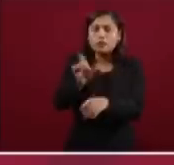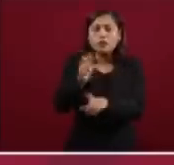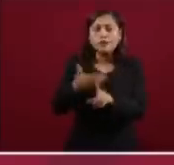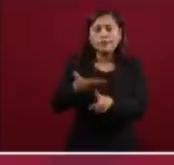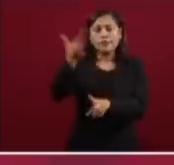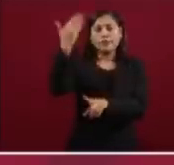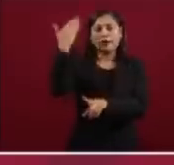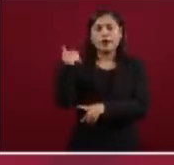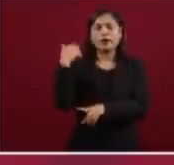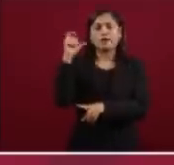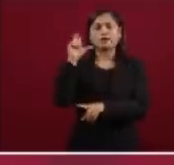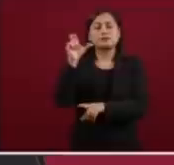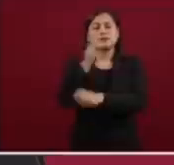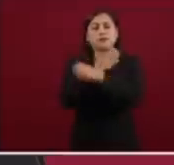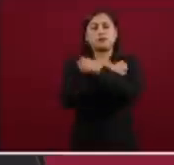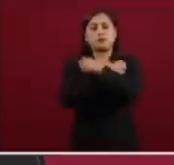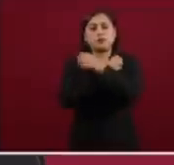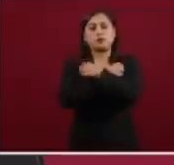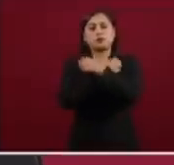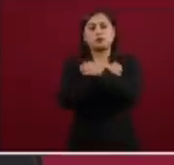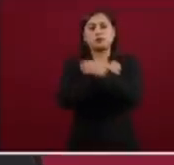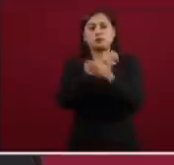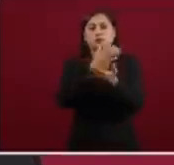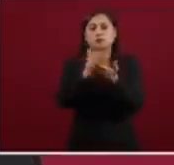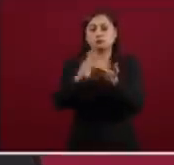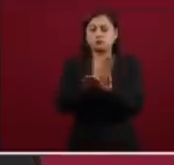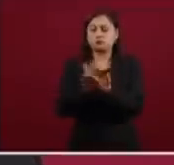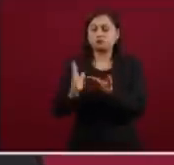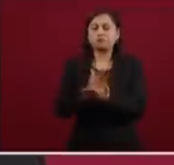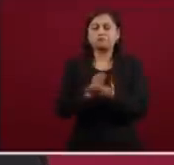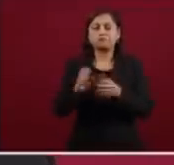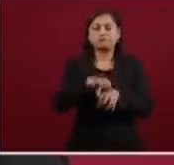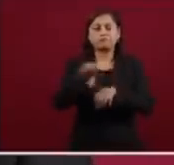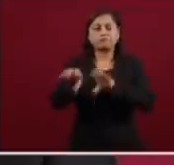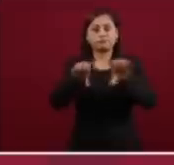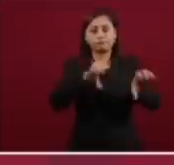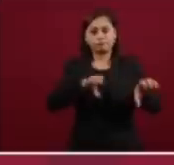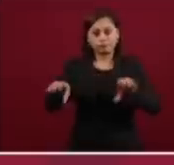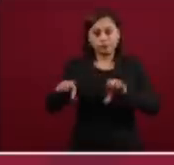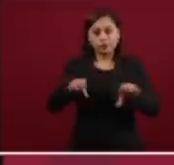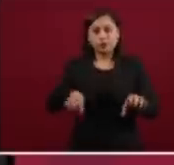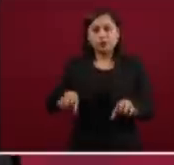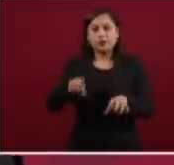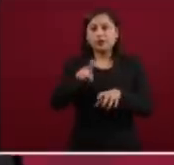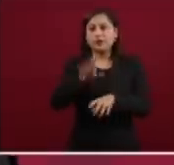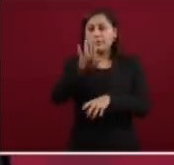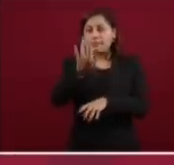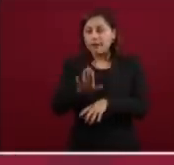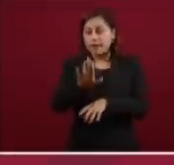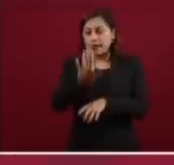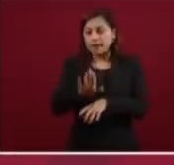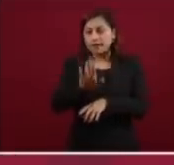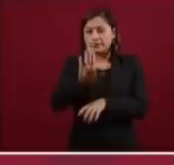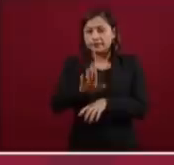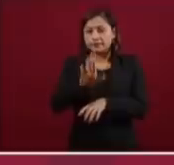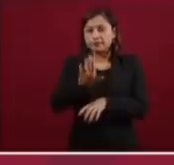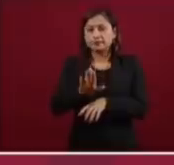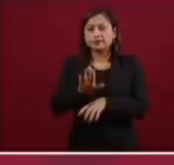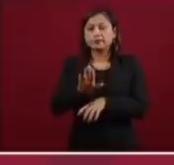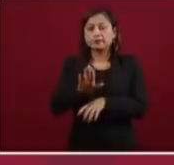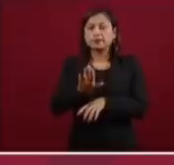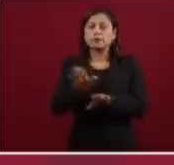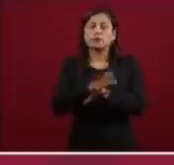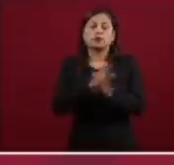la educación parecido a lo que se hizo con la descentralización de los servicios